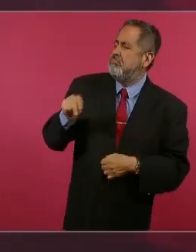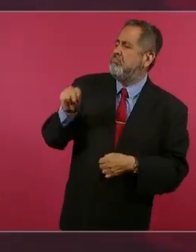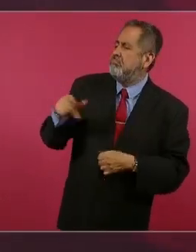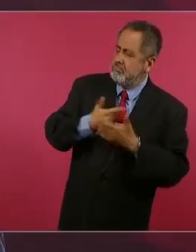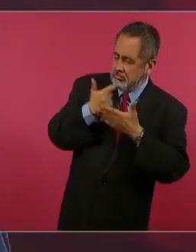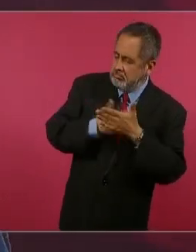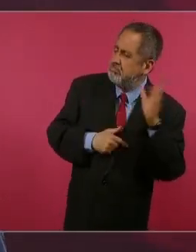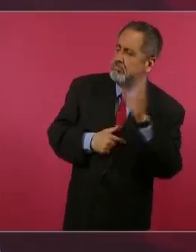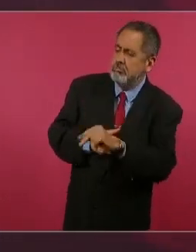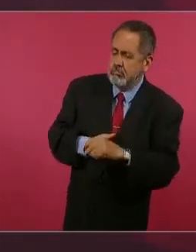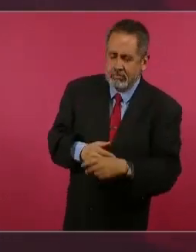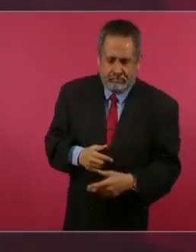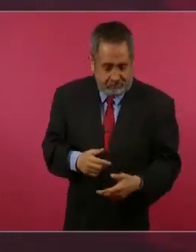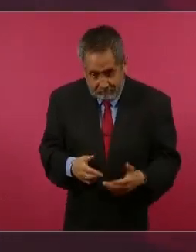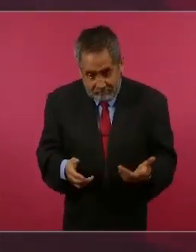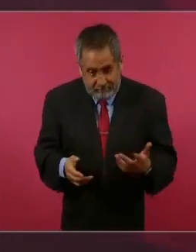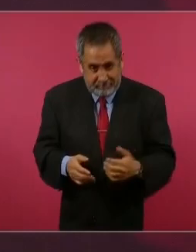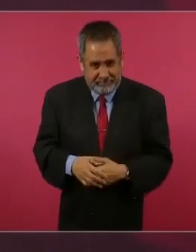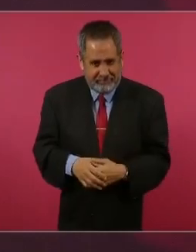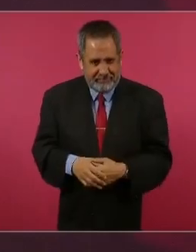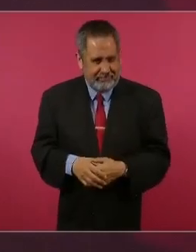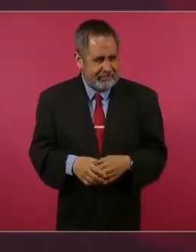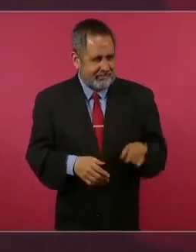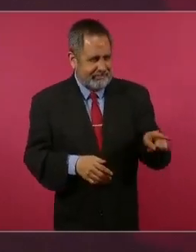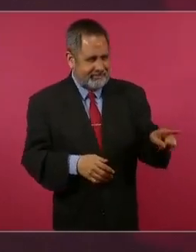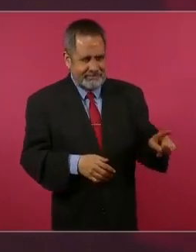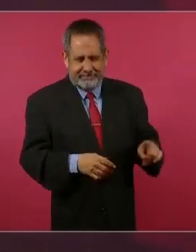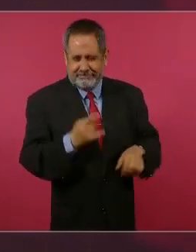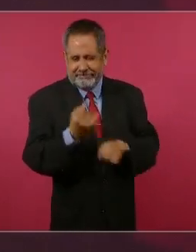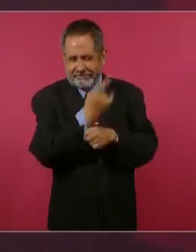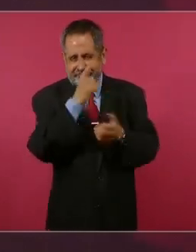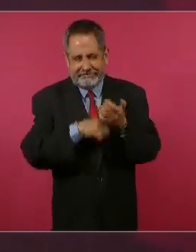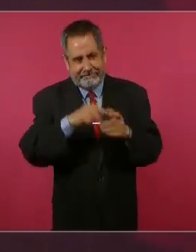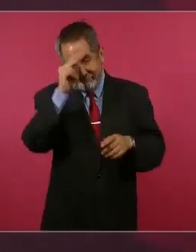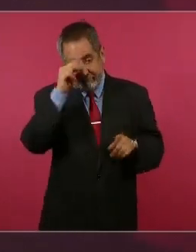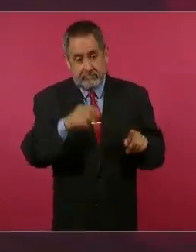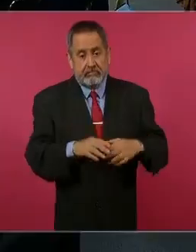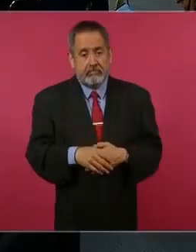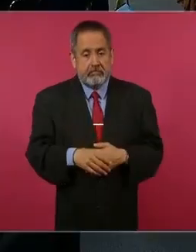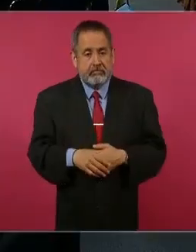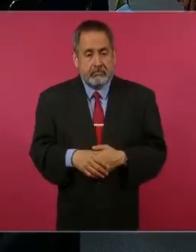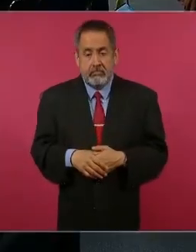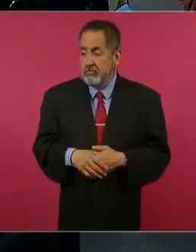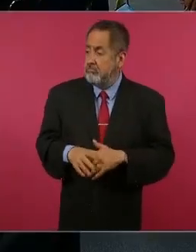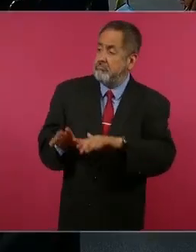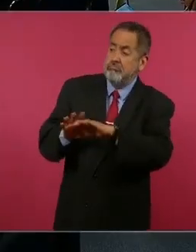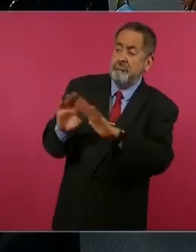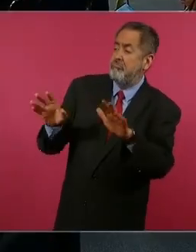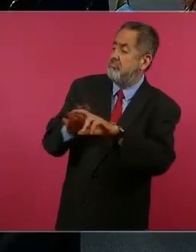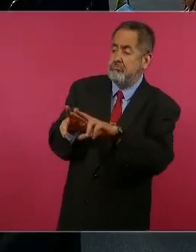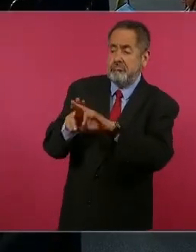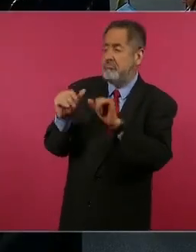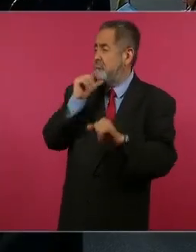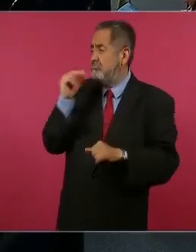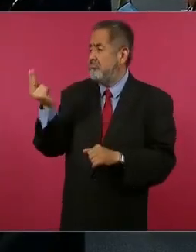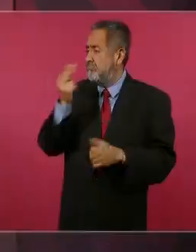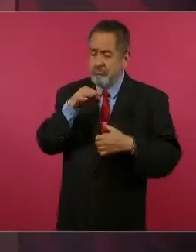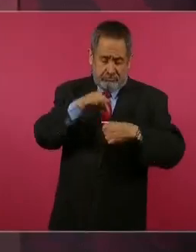hubo la opinión de uno de esos intelectuales orgánicos ni vayan a hacer eso